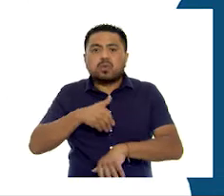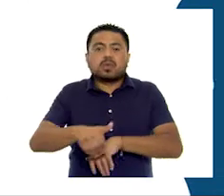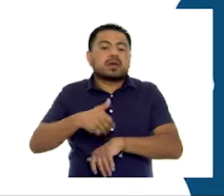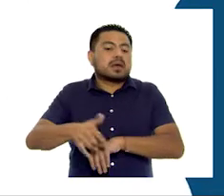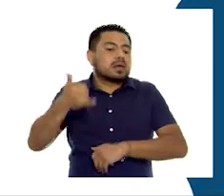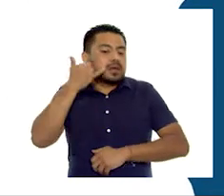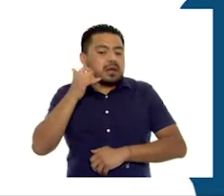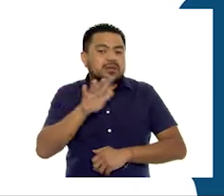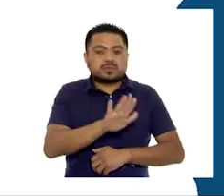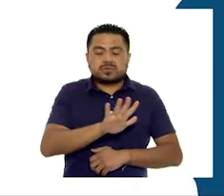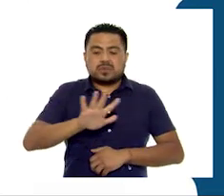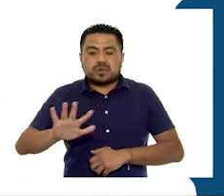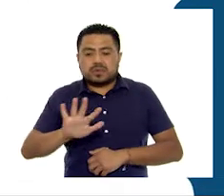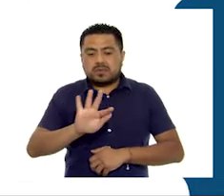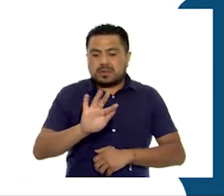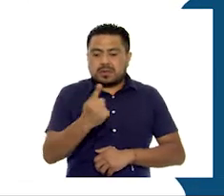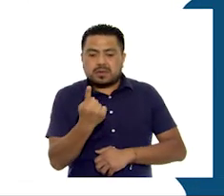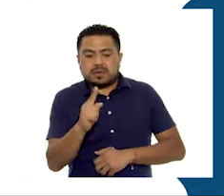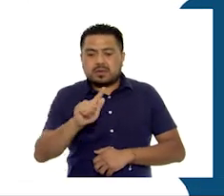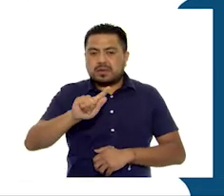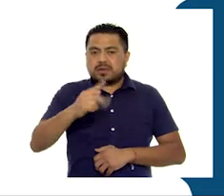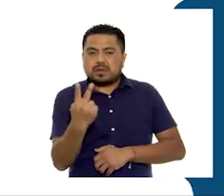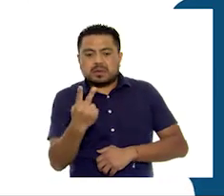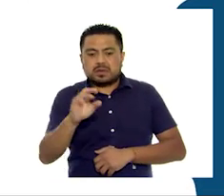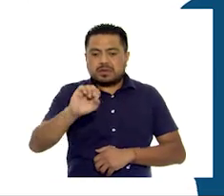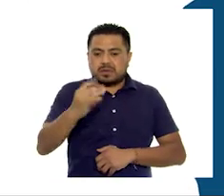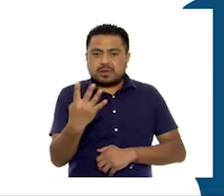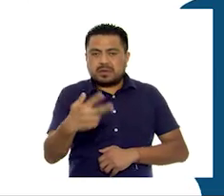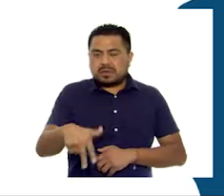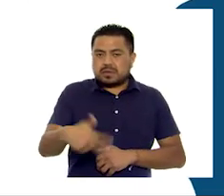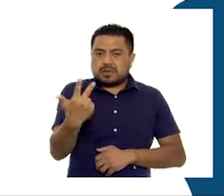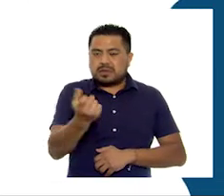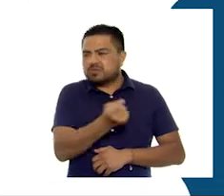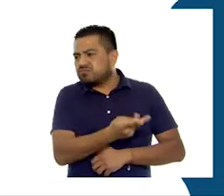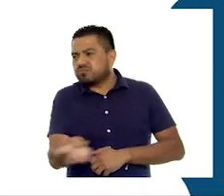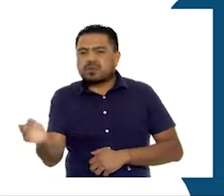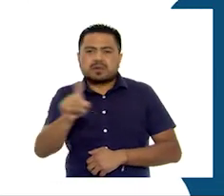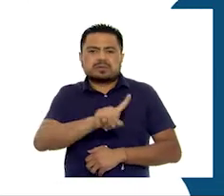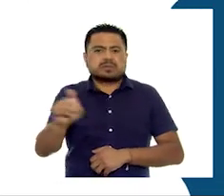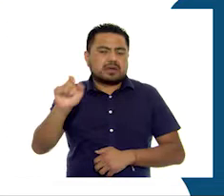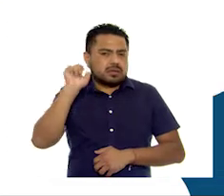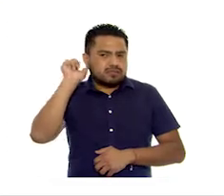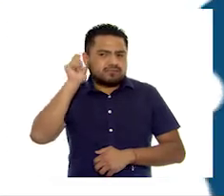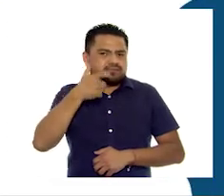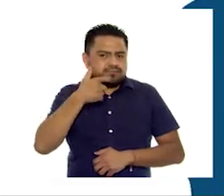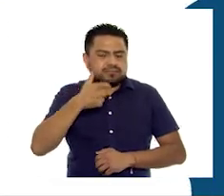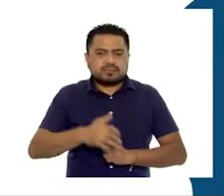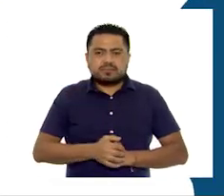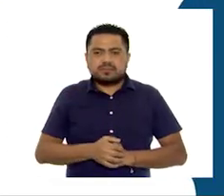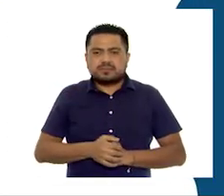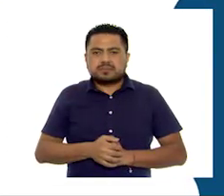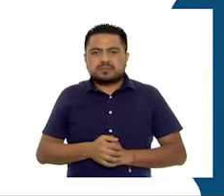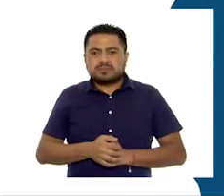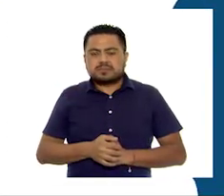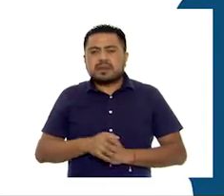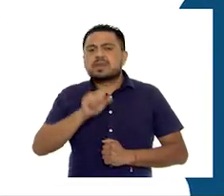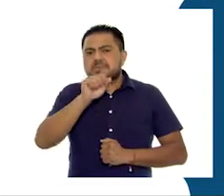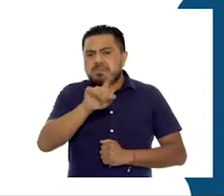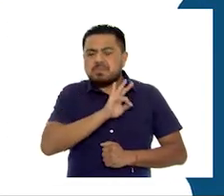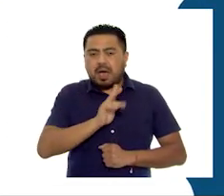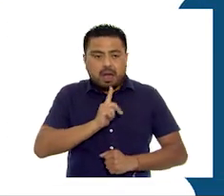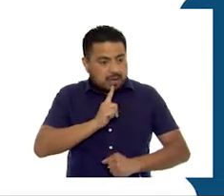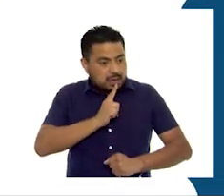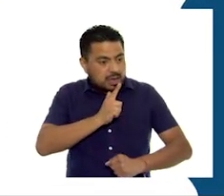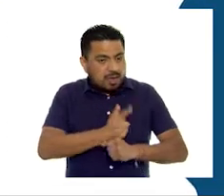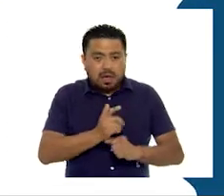teléfono 55 41 72 04 13 con 100 líneas también puedes encontrar